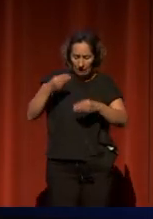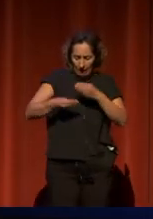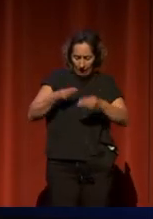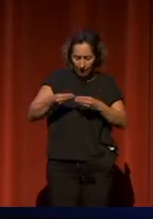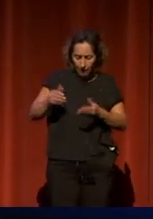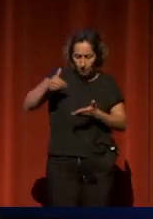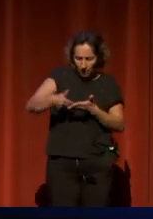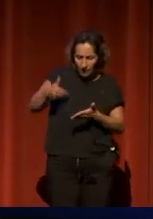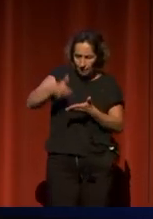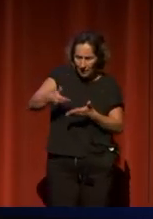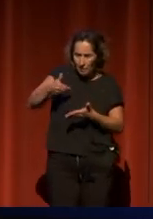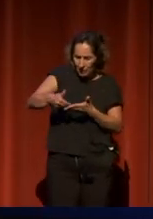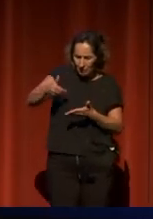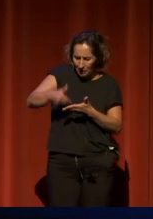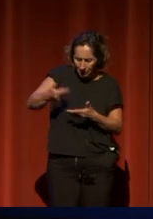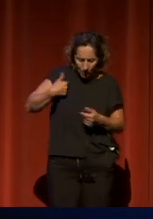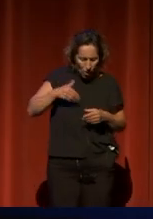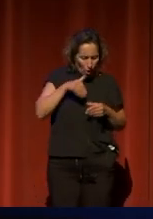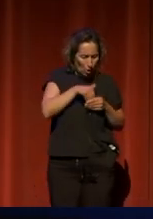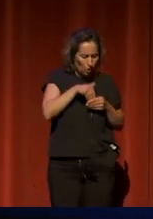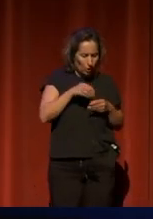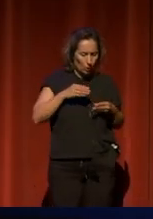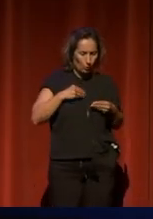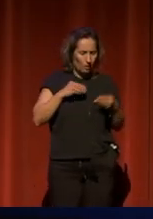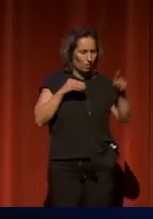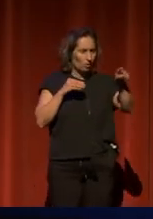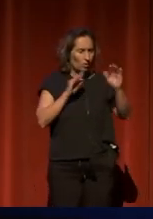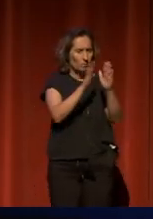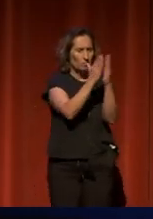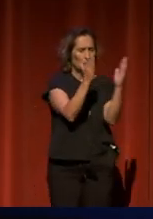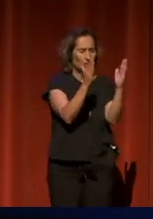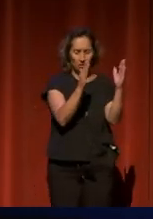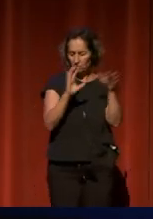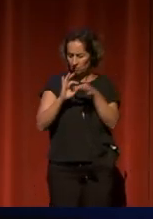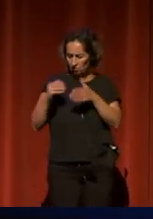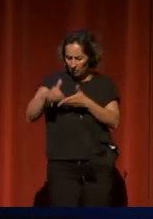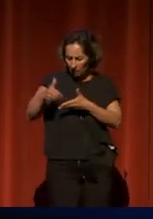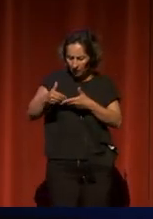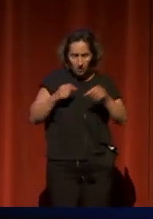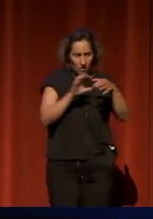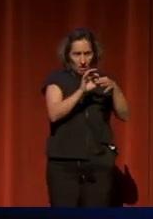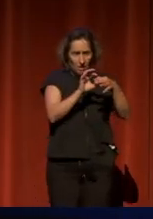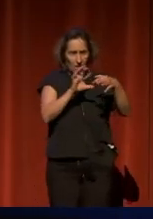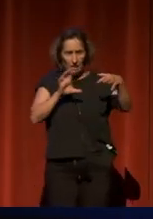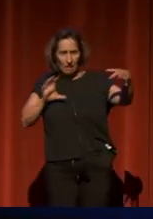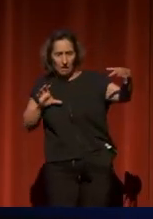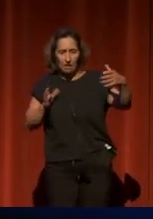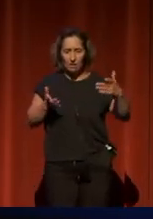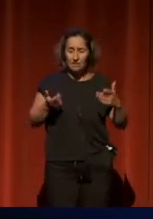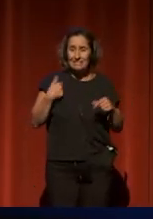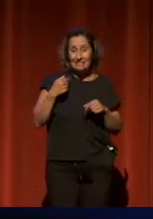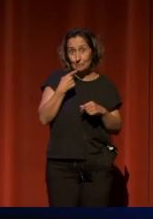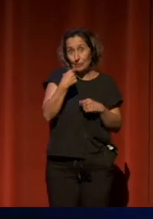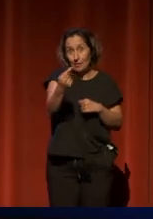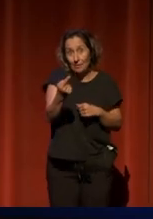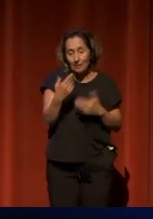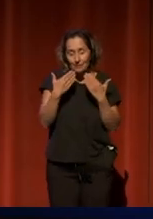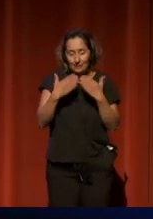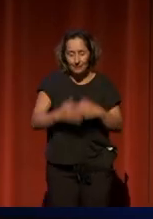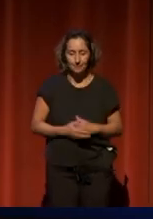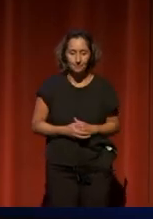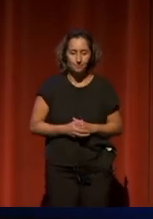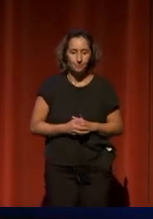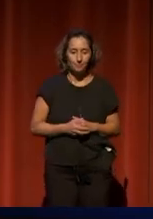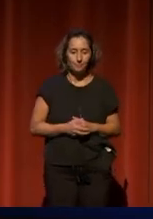alejan de nuestro contenido muchísimo desgraciadamente esa era mi mi mi comentario gracias